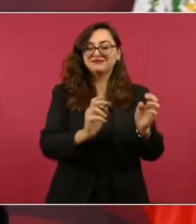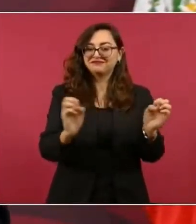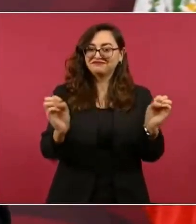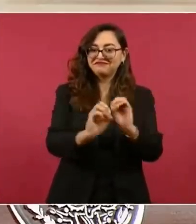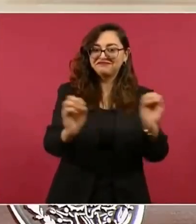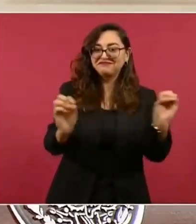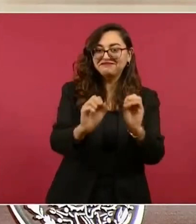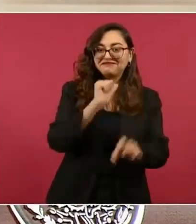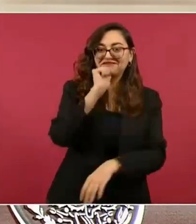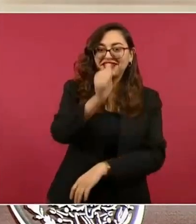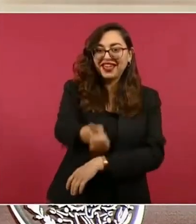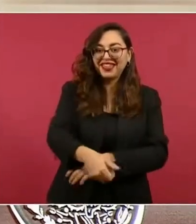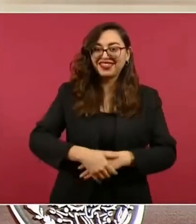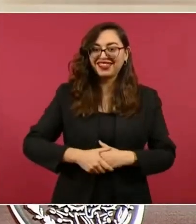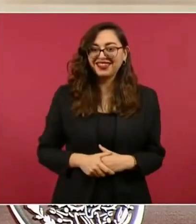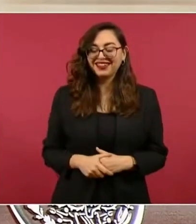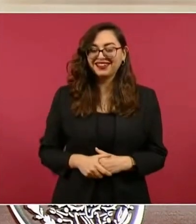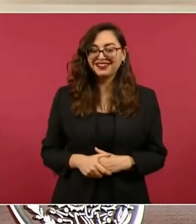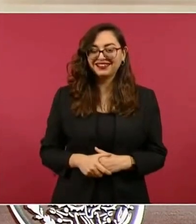no